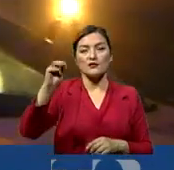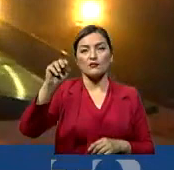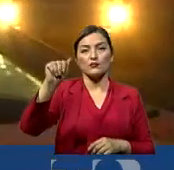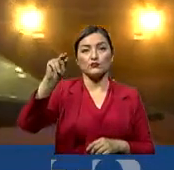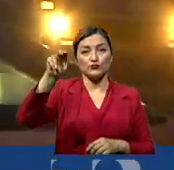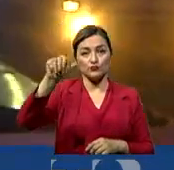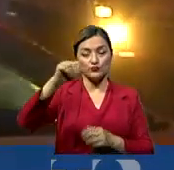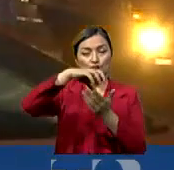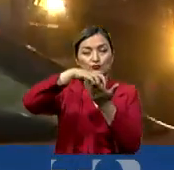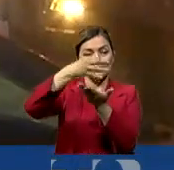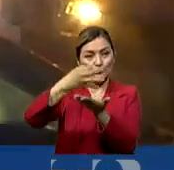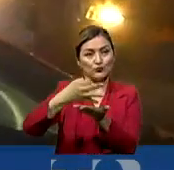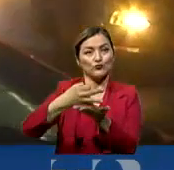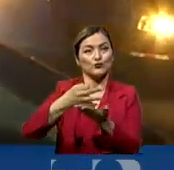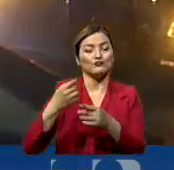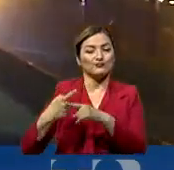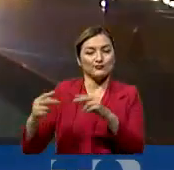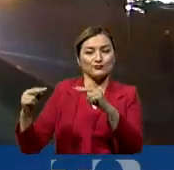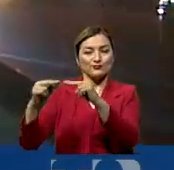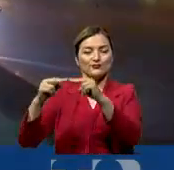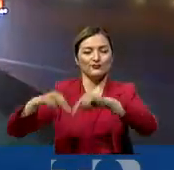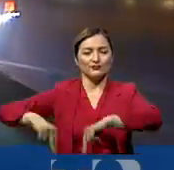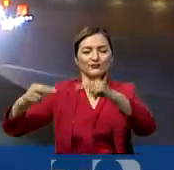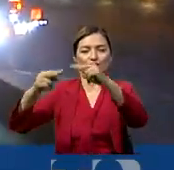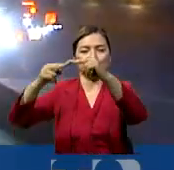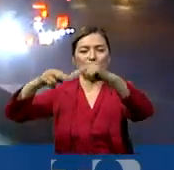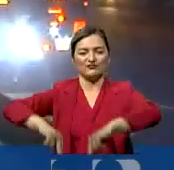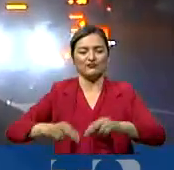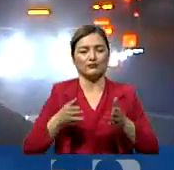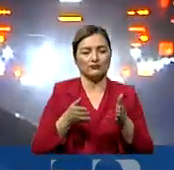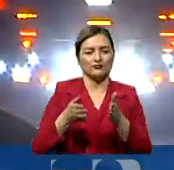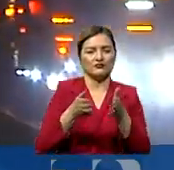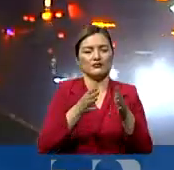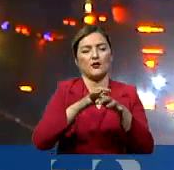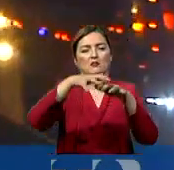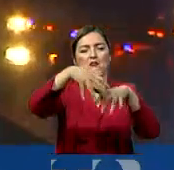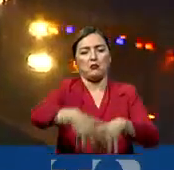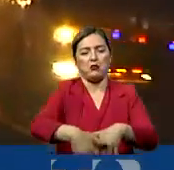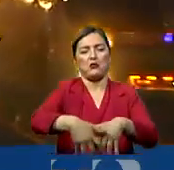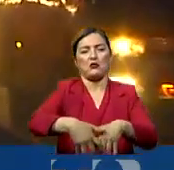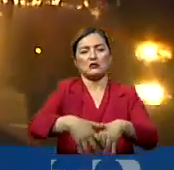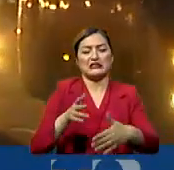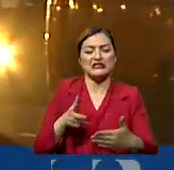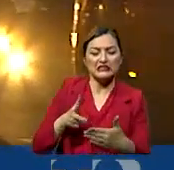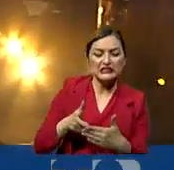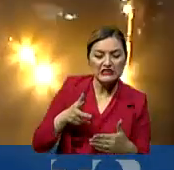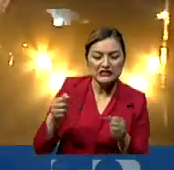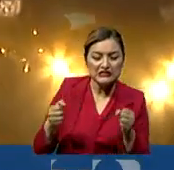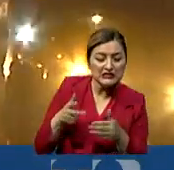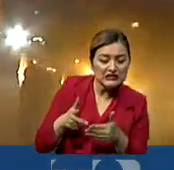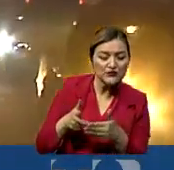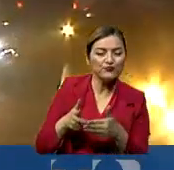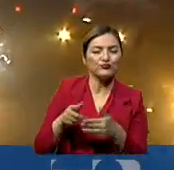la provincia de Cotopaxi. Varios puentes han caído, varias carreteras se han derrumbado de igual forma, y estos son